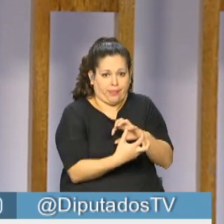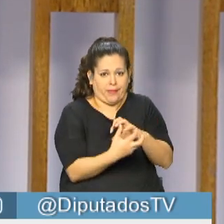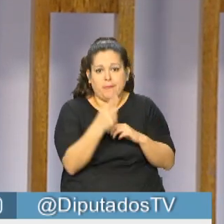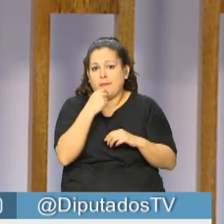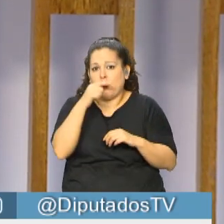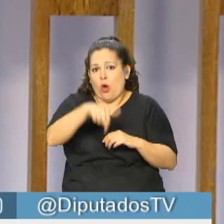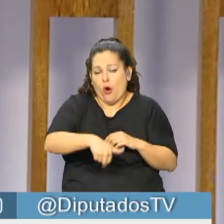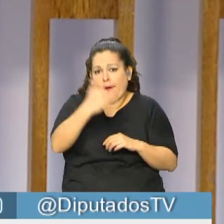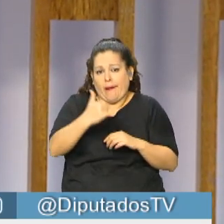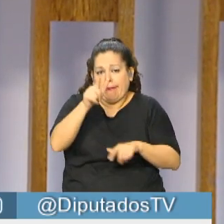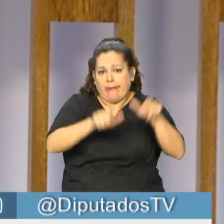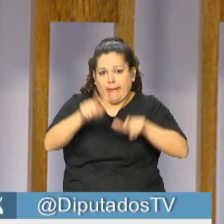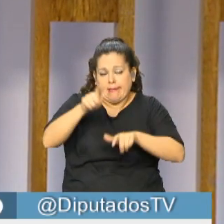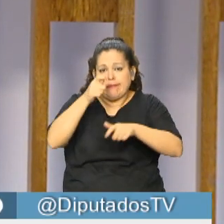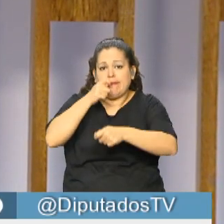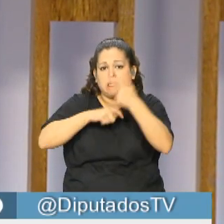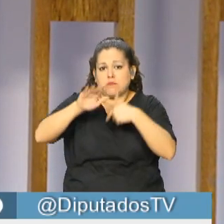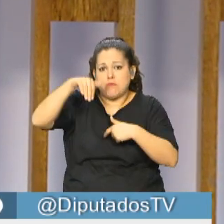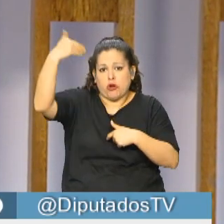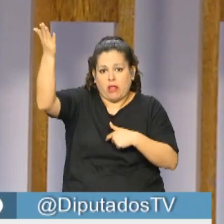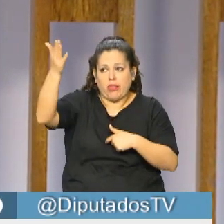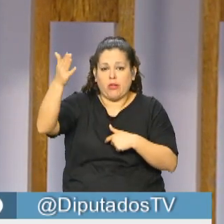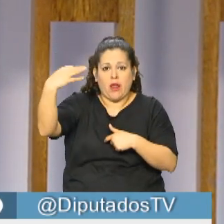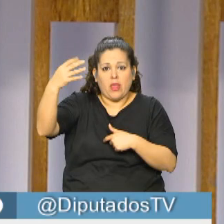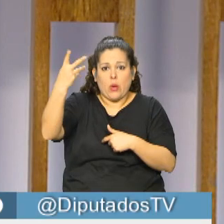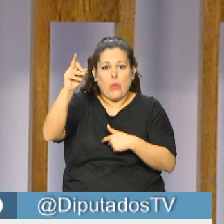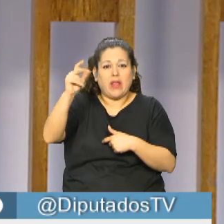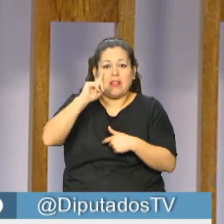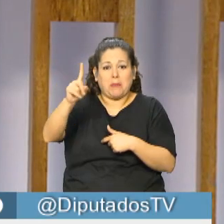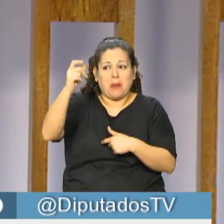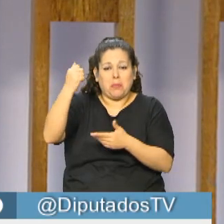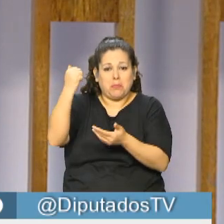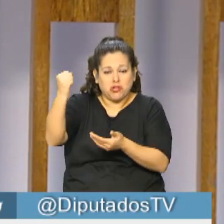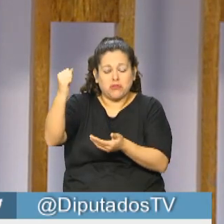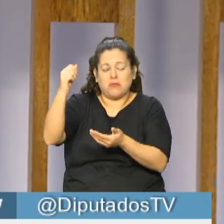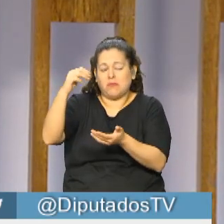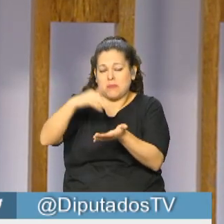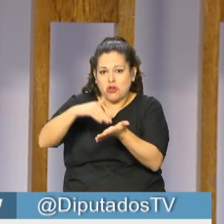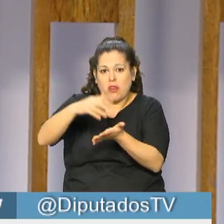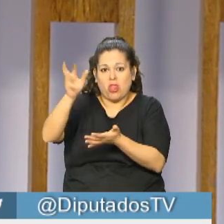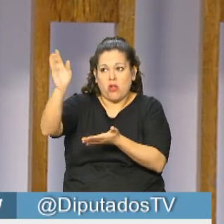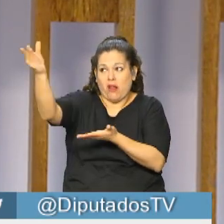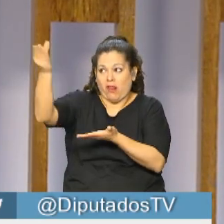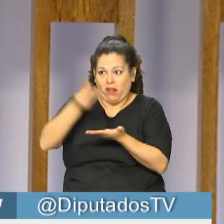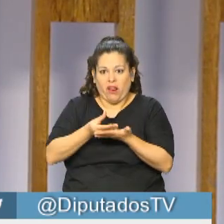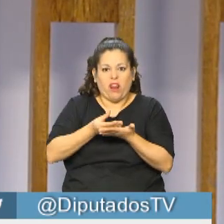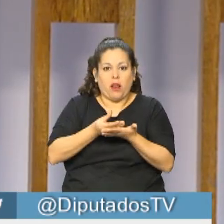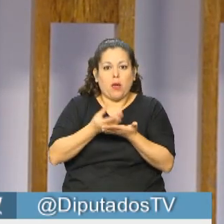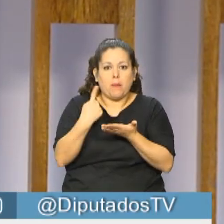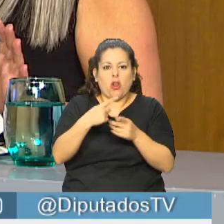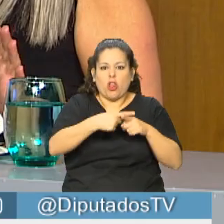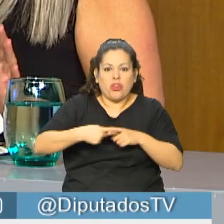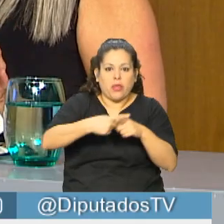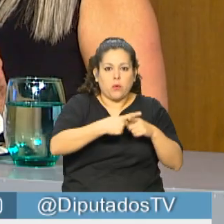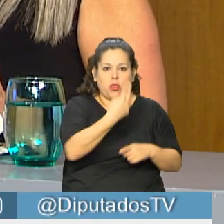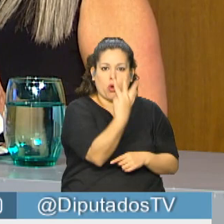exportadores que tienen que reintegrar a la Argentina más de 20.000 millones de dólares en un grupo de 4. Me está diciendo no son